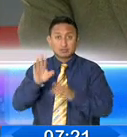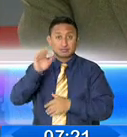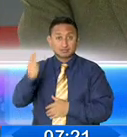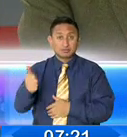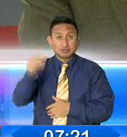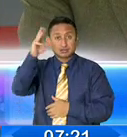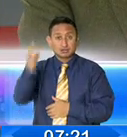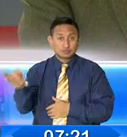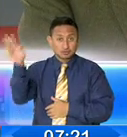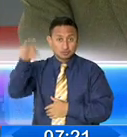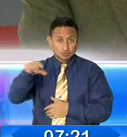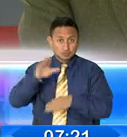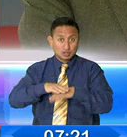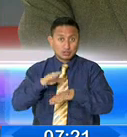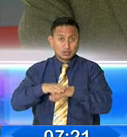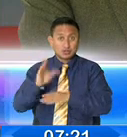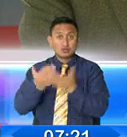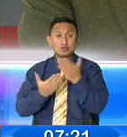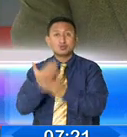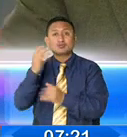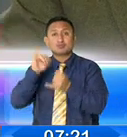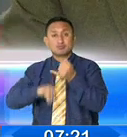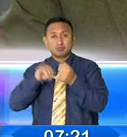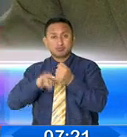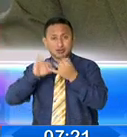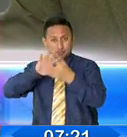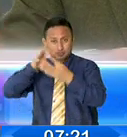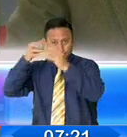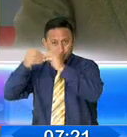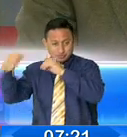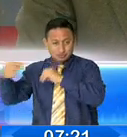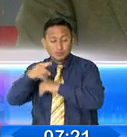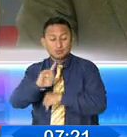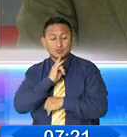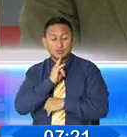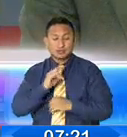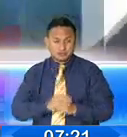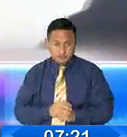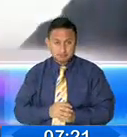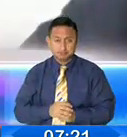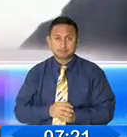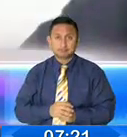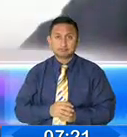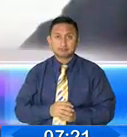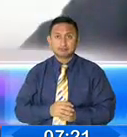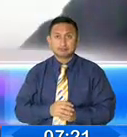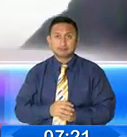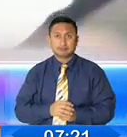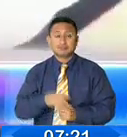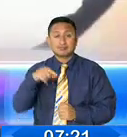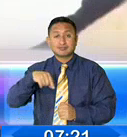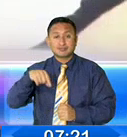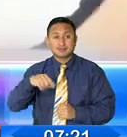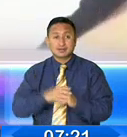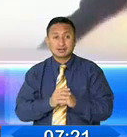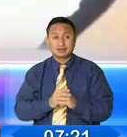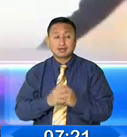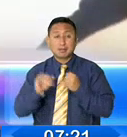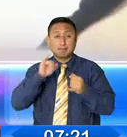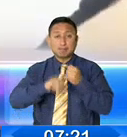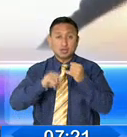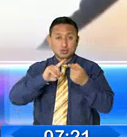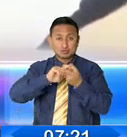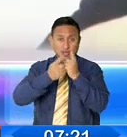por esta variante, al igual que en Estados Unidos. Es decir, estas variantes, estas mutaciones van compitiendo